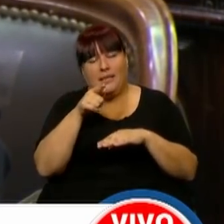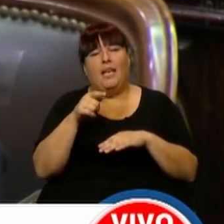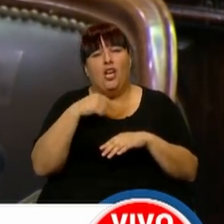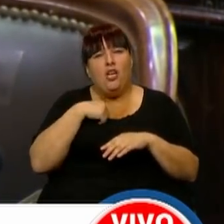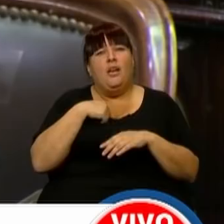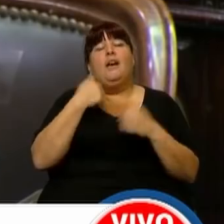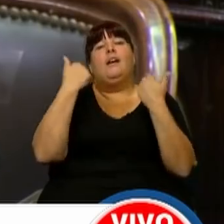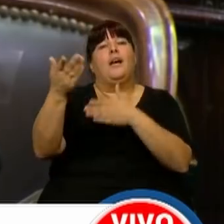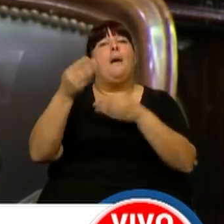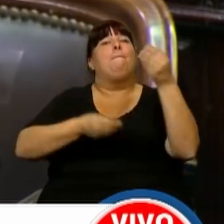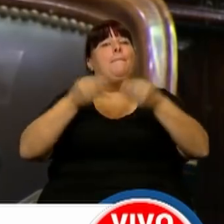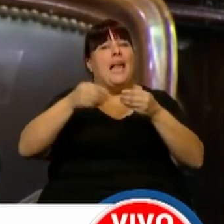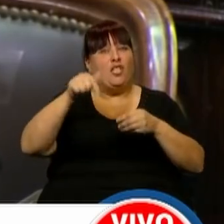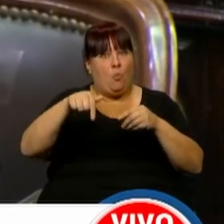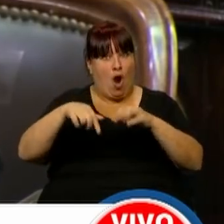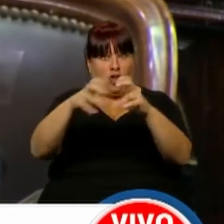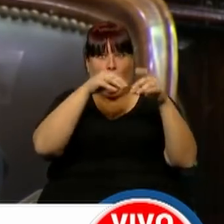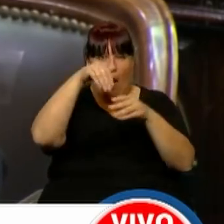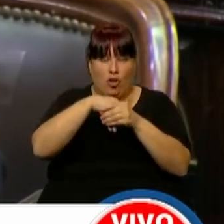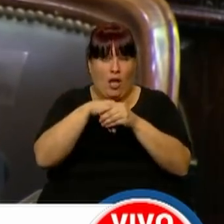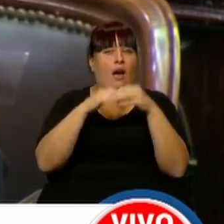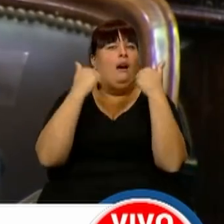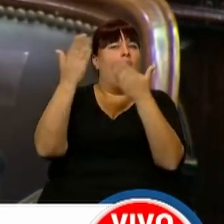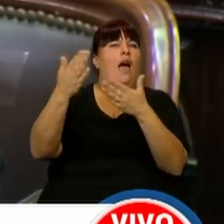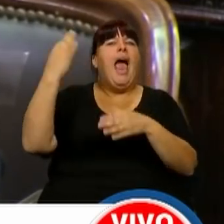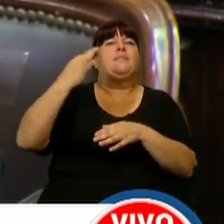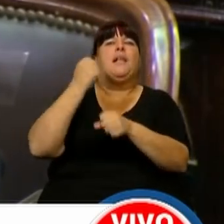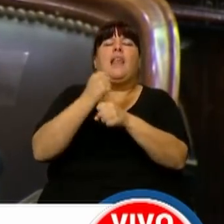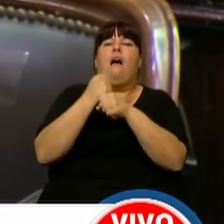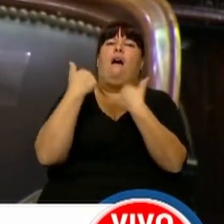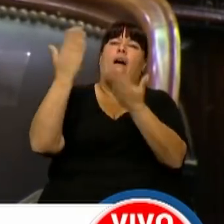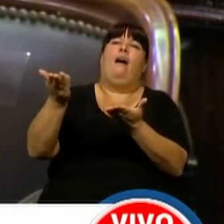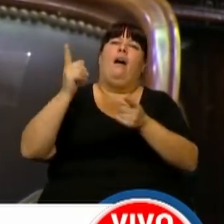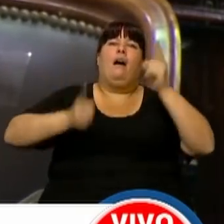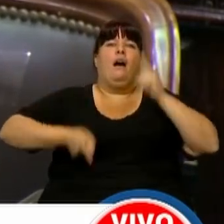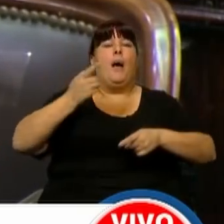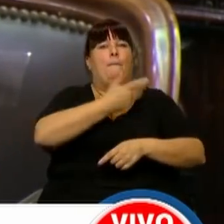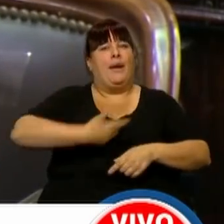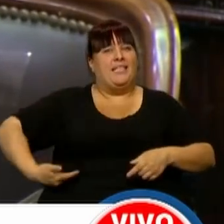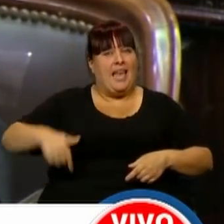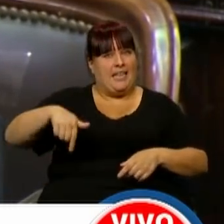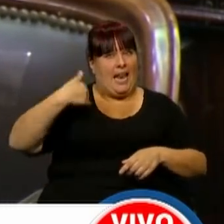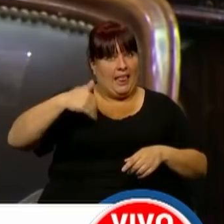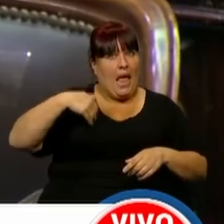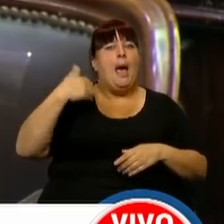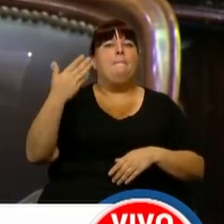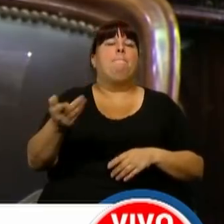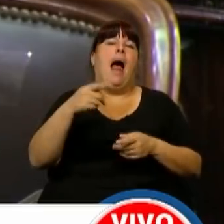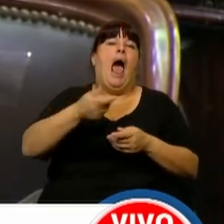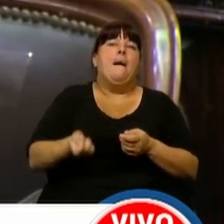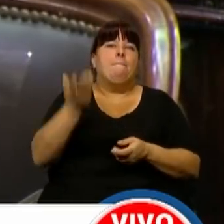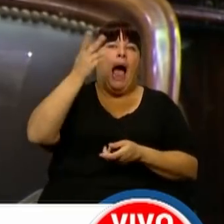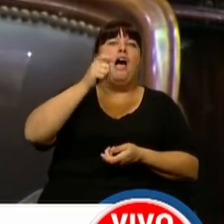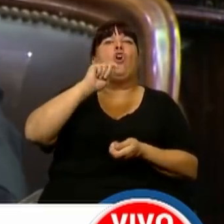le confiere este presupuesto que estamos tratando de votar facultades extraordinarias al presidente de la Nación para aumentar o